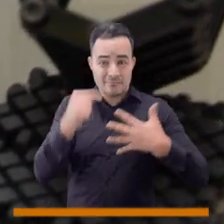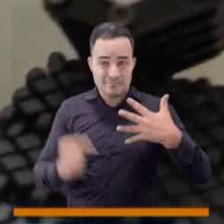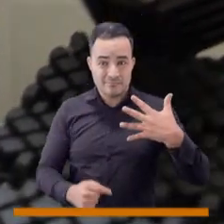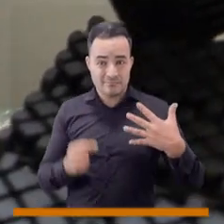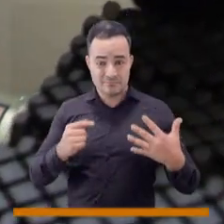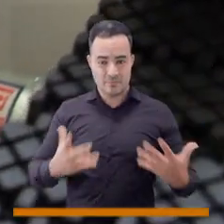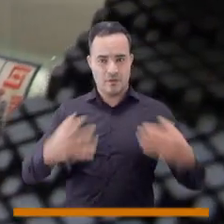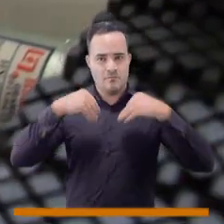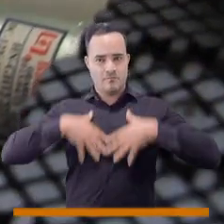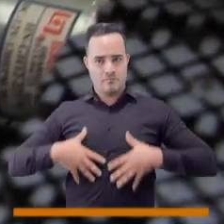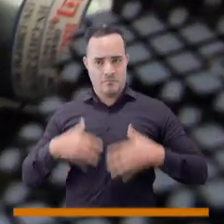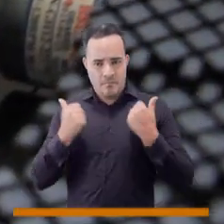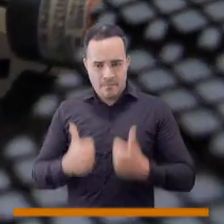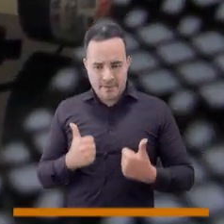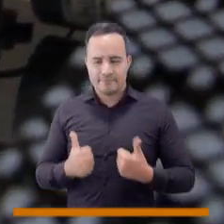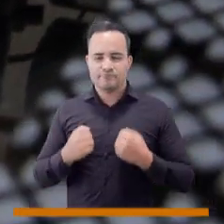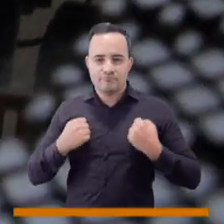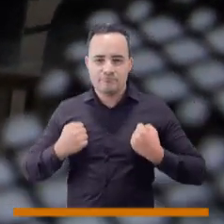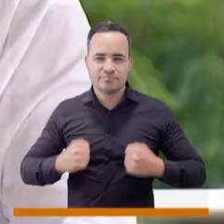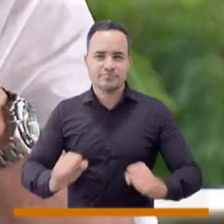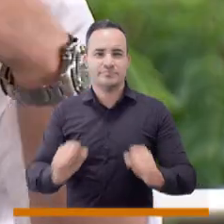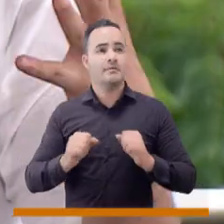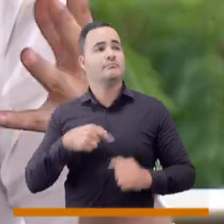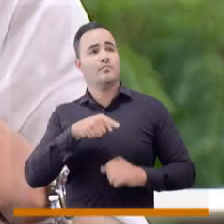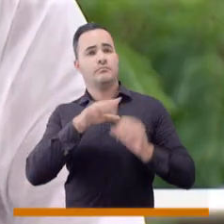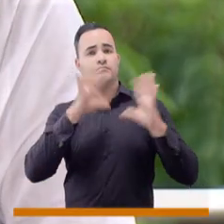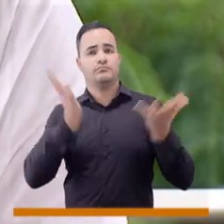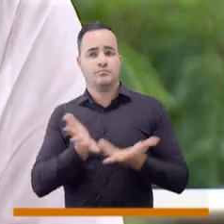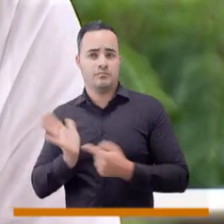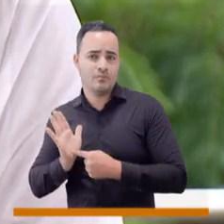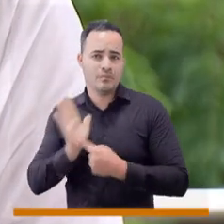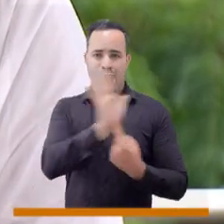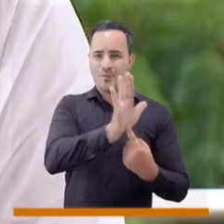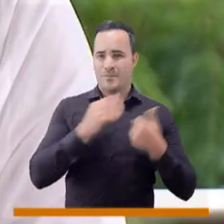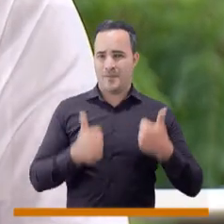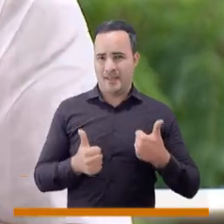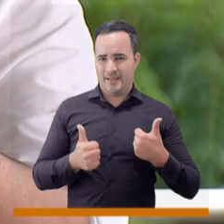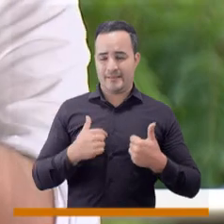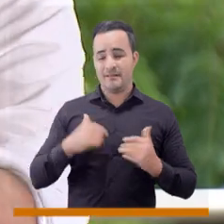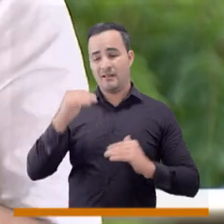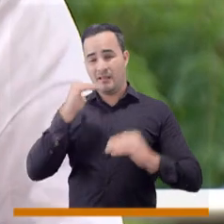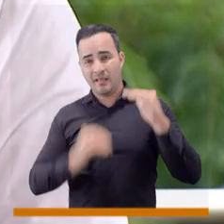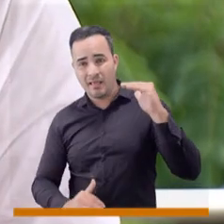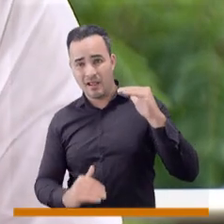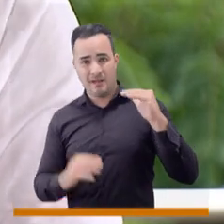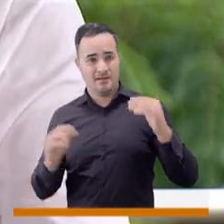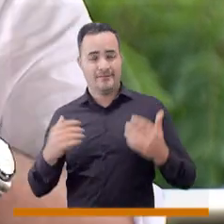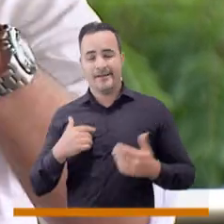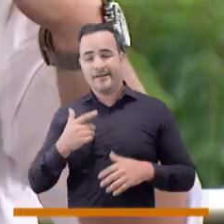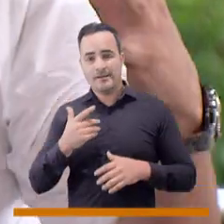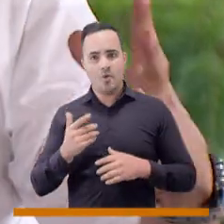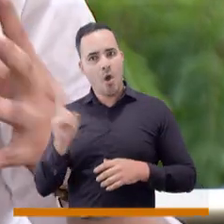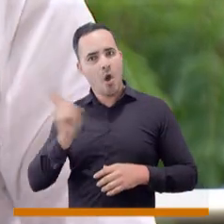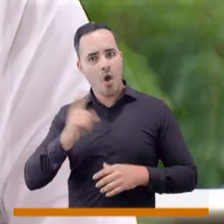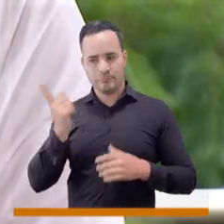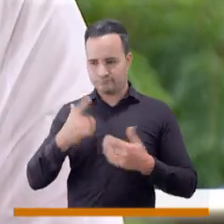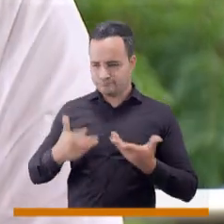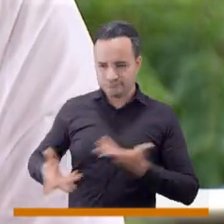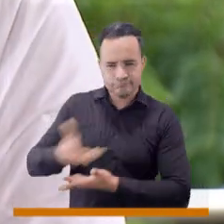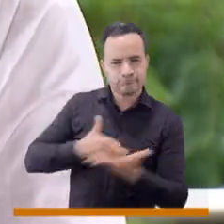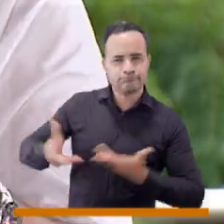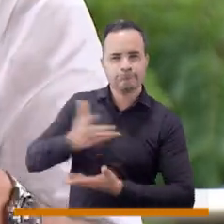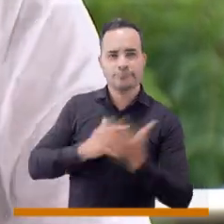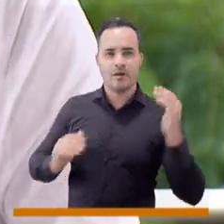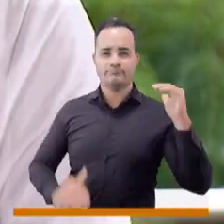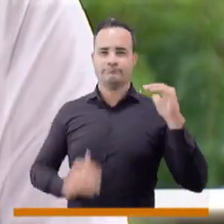efectivamente para que tengamos la capacidad estratégica de vernos hacia el mundo con una inferioridad, no con una, con una condición inferior, sino con una capacidad mucho más